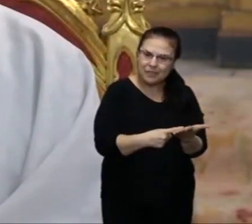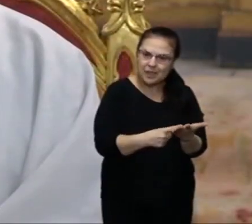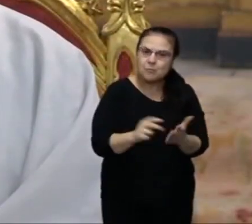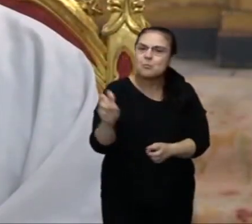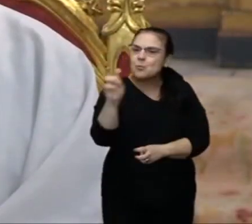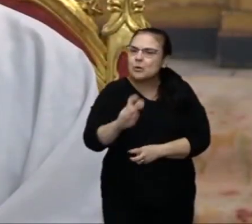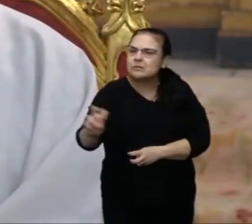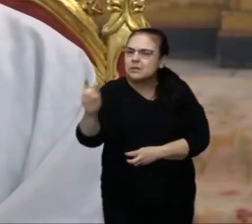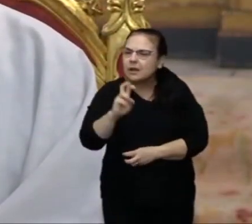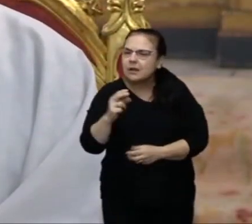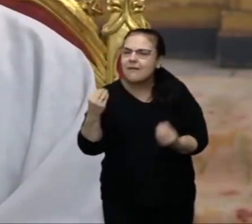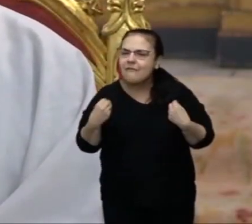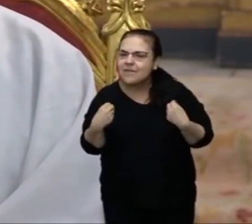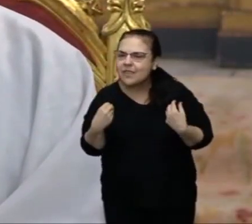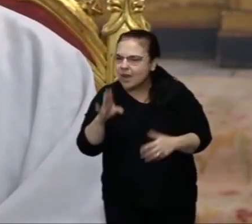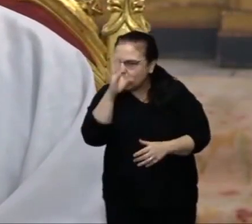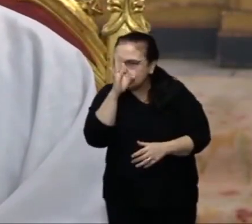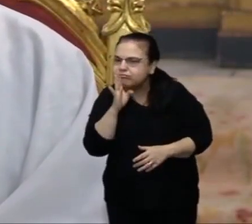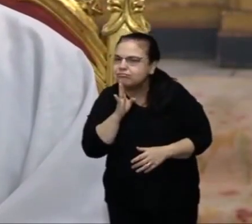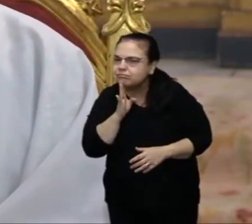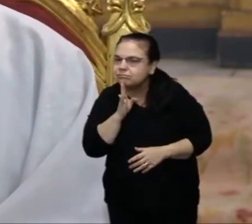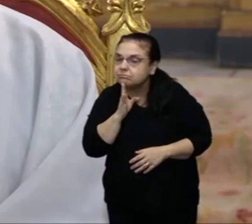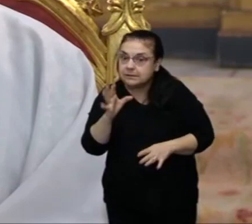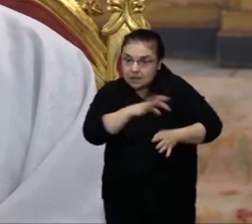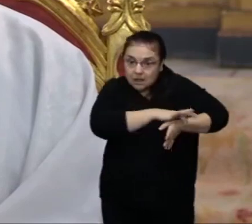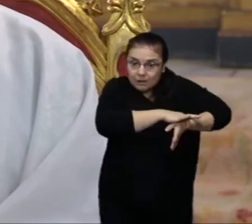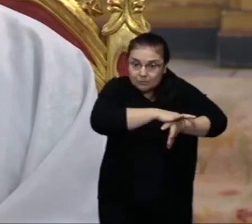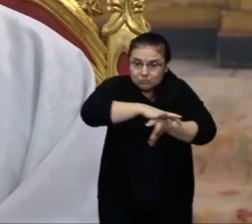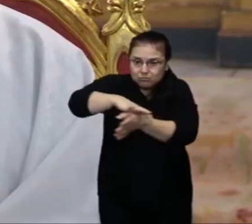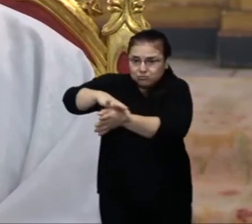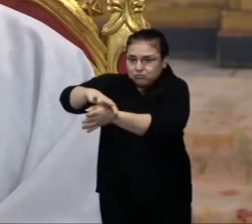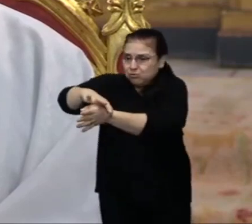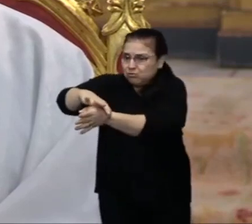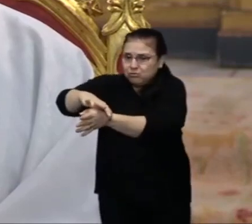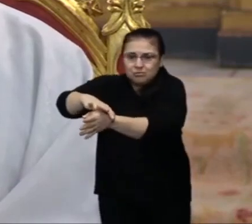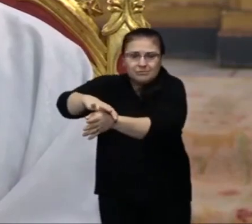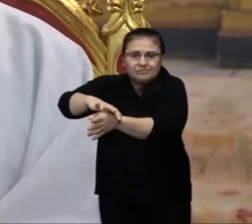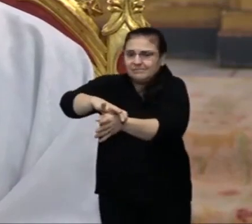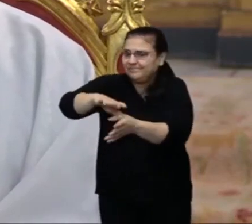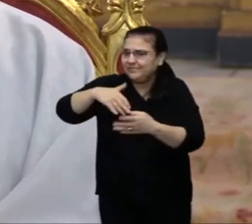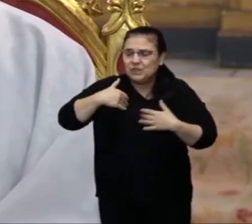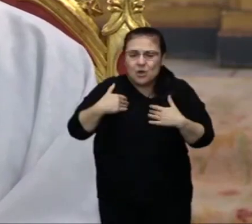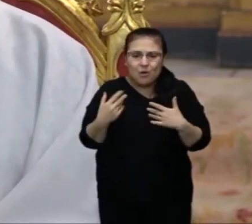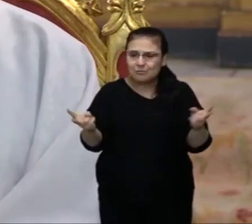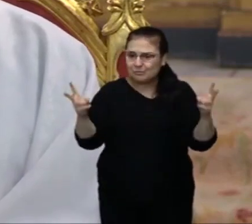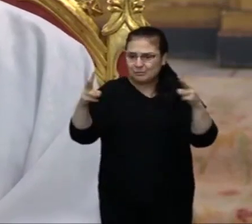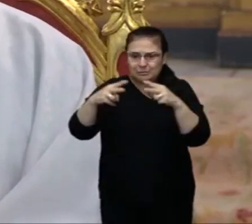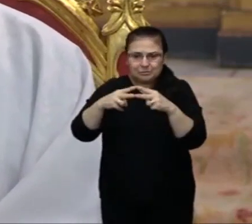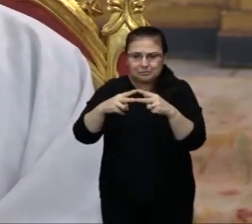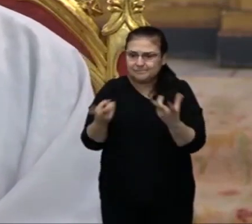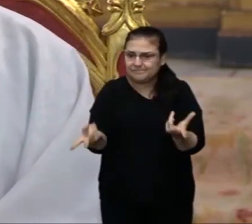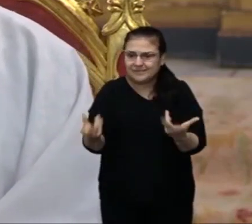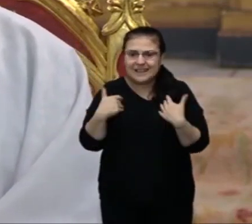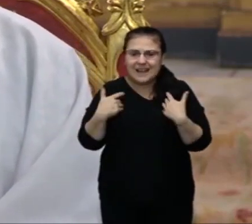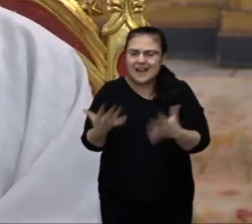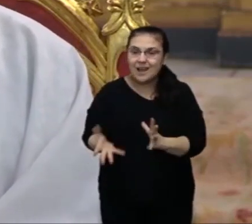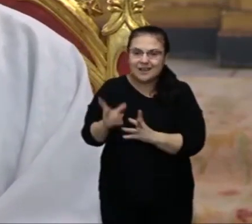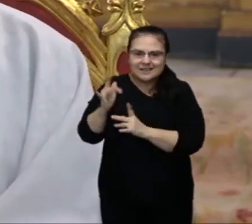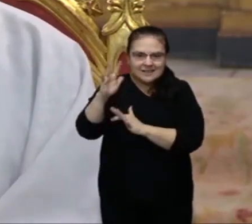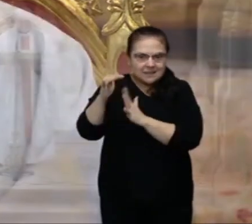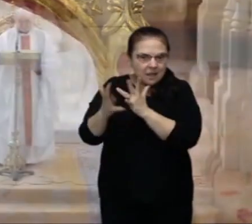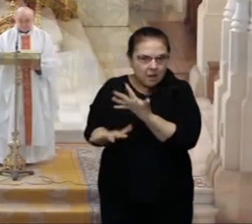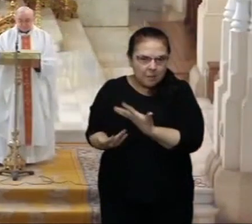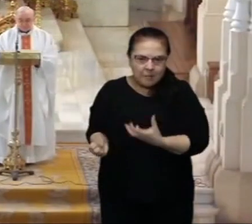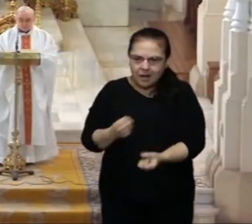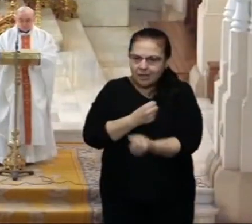en Cristo, fue llevado por donde no sabía a encontrar la llama de amor